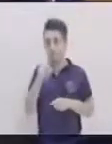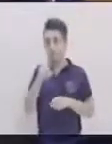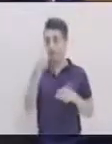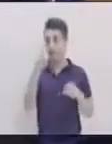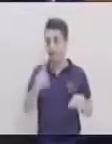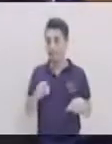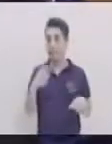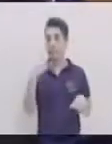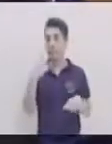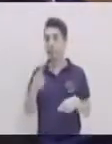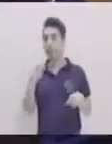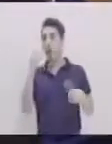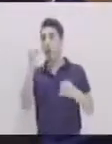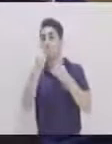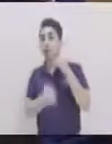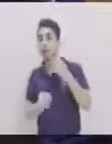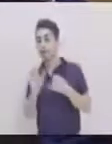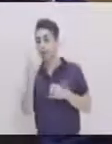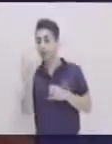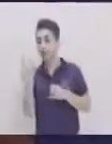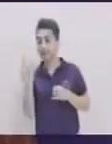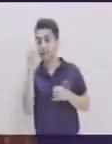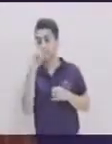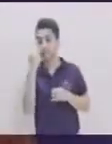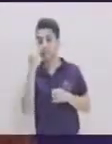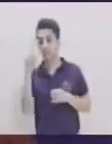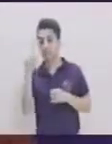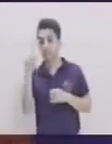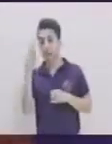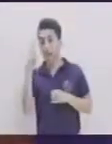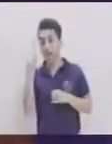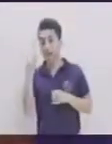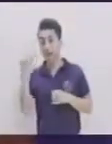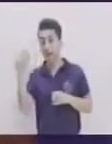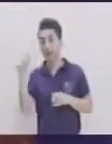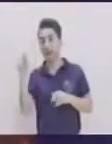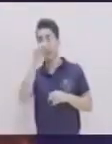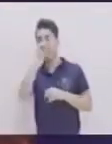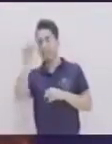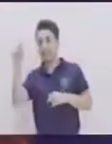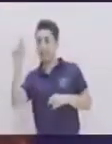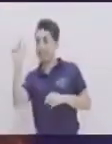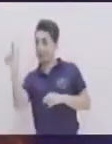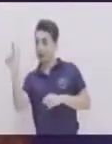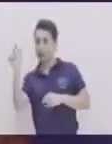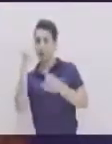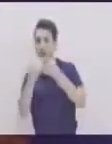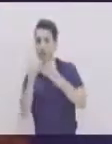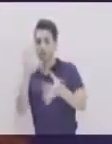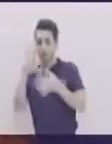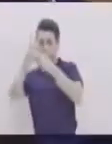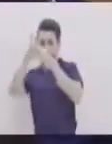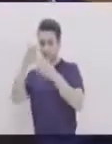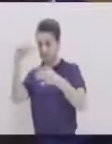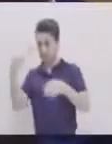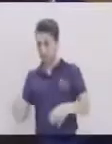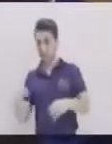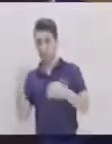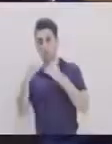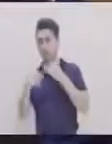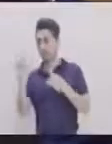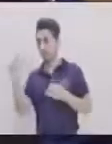debemos de tomar la última sílaba de una palabra y tiene que coincidir con la última sílaba de la nueva. ¿Estás listo? Muy